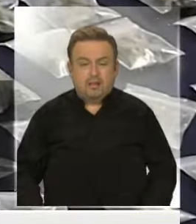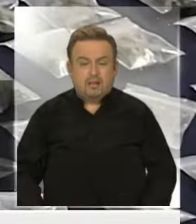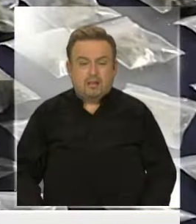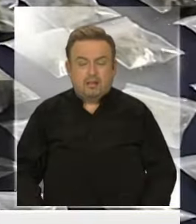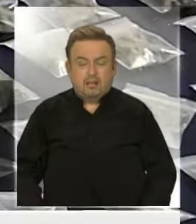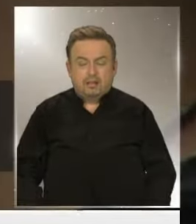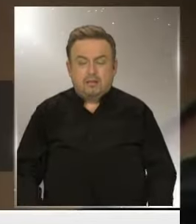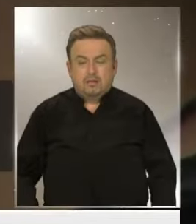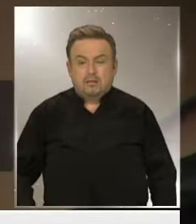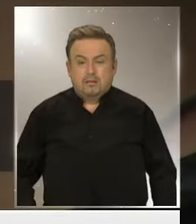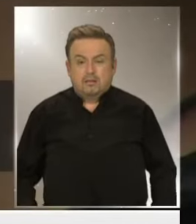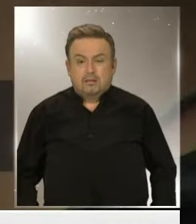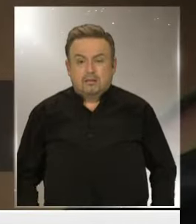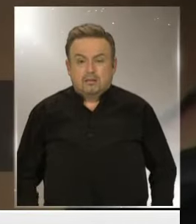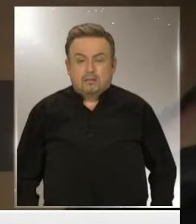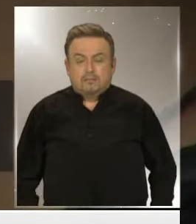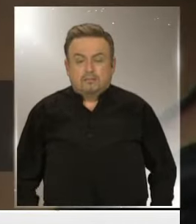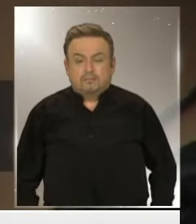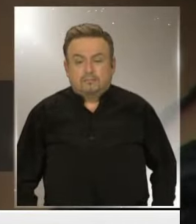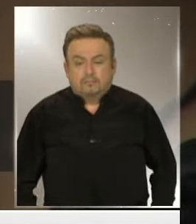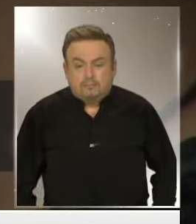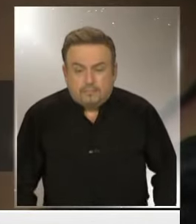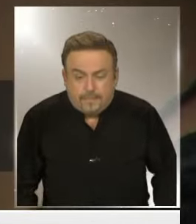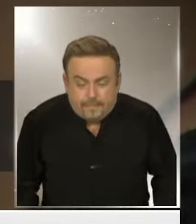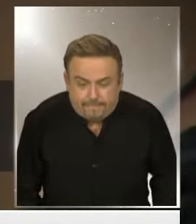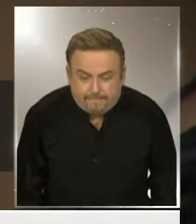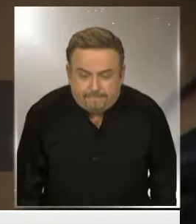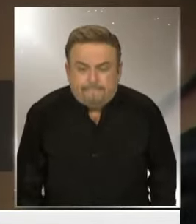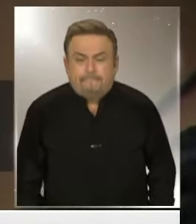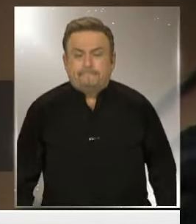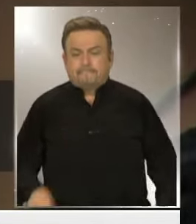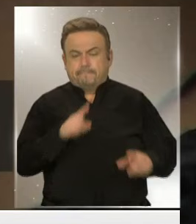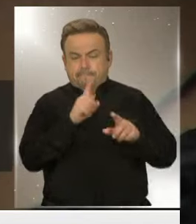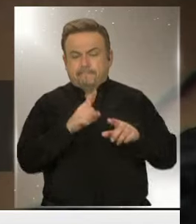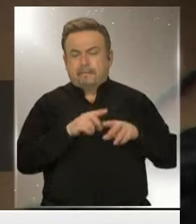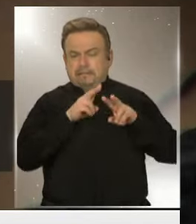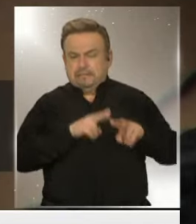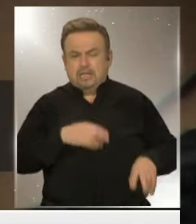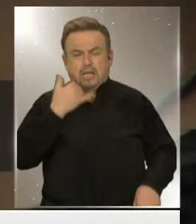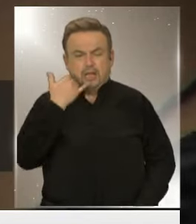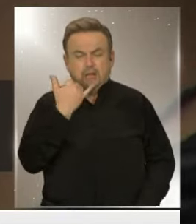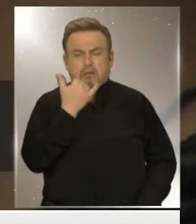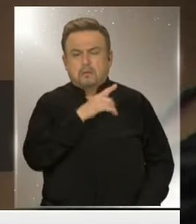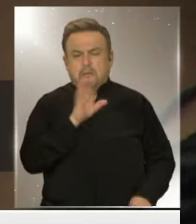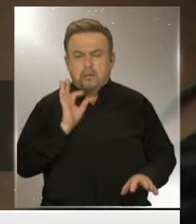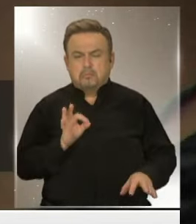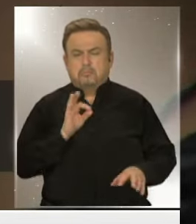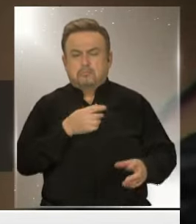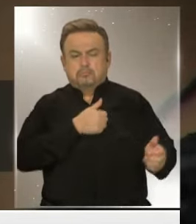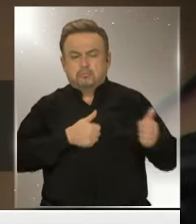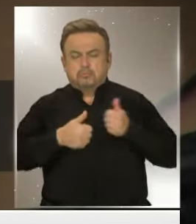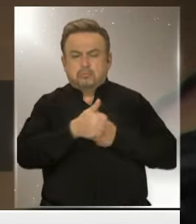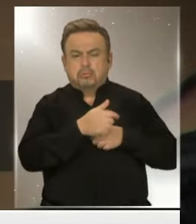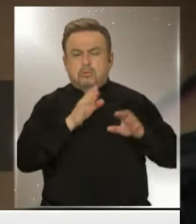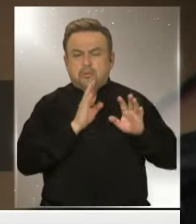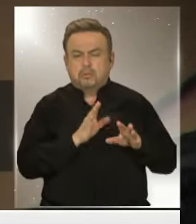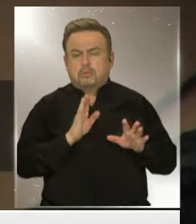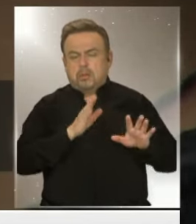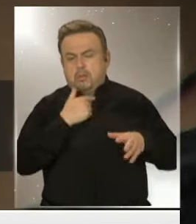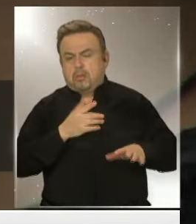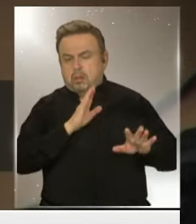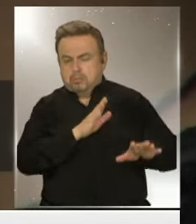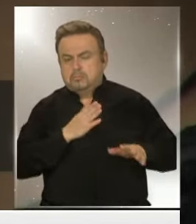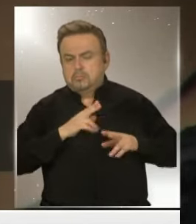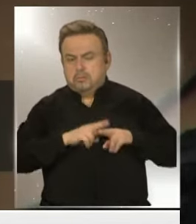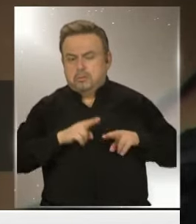hermano. Hermano, gracias. Ya, hermano, ya tranquilo nomás, si vos estáis viendo que ustedes igual caminan por uno de repente, por esa pura guam. Está